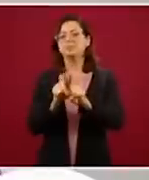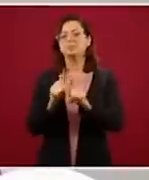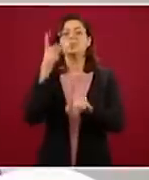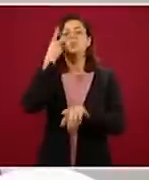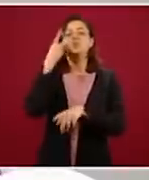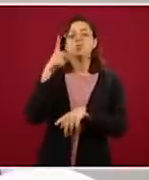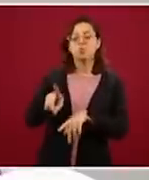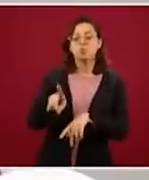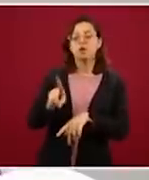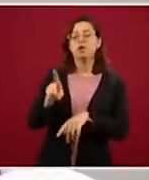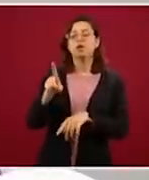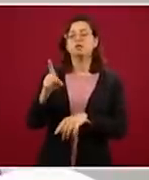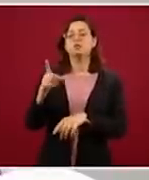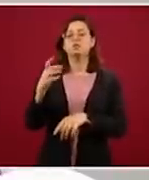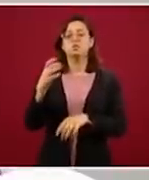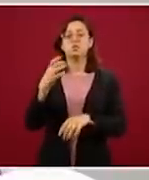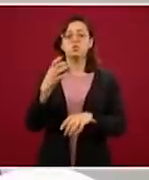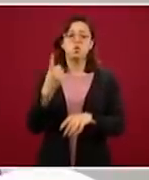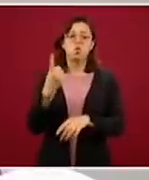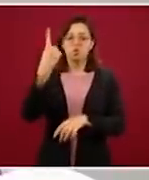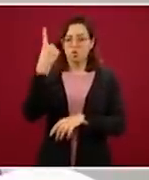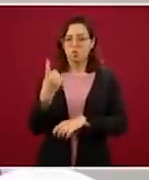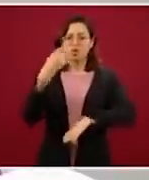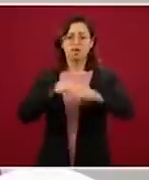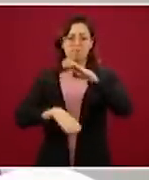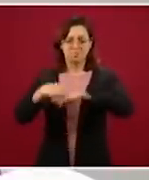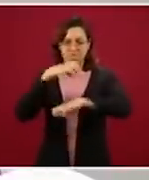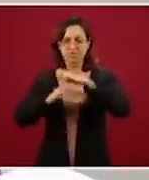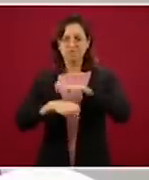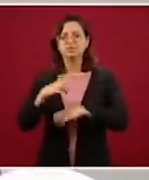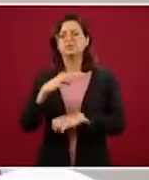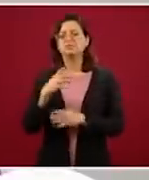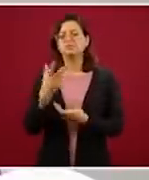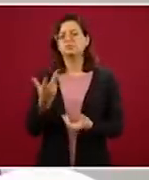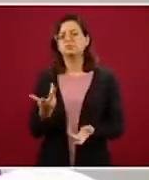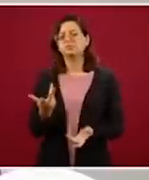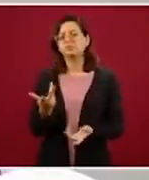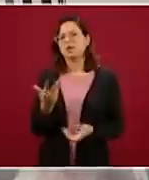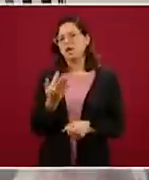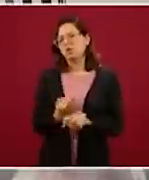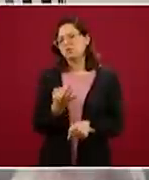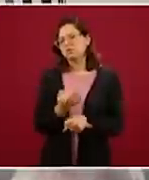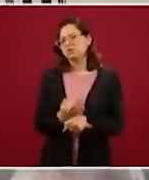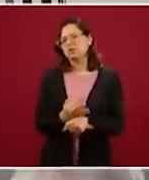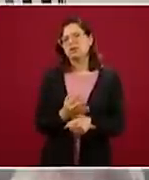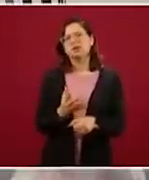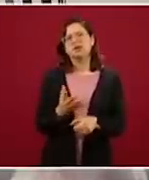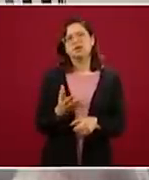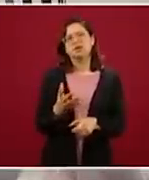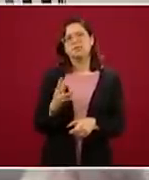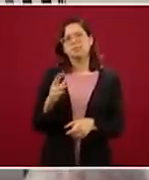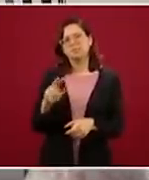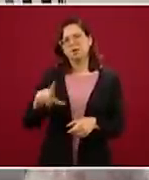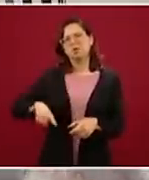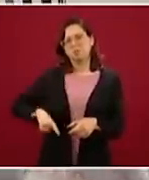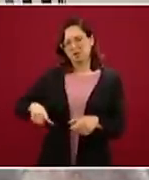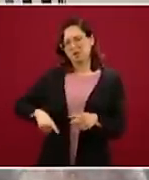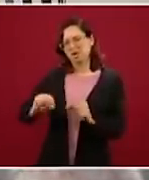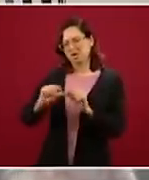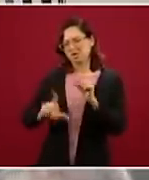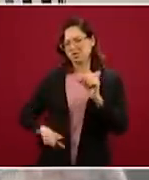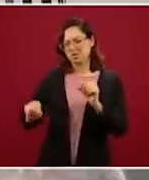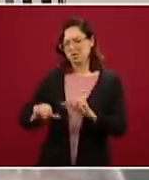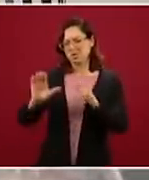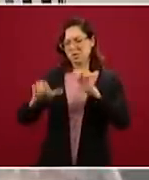dueños de una de las empresas que se encuentra que fue contratada por el gobierno mexicano y que mandó